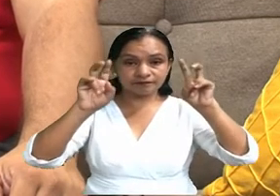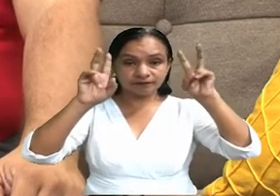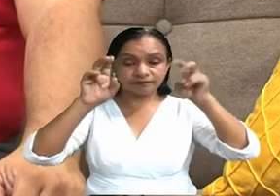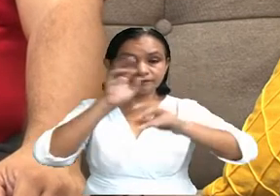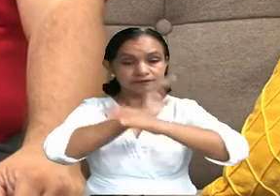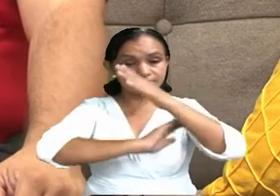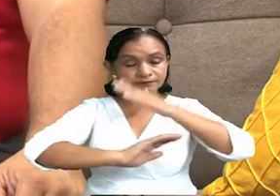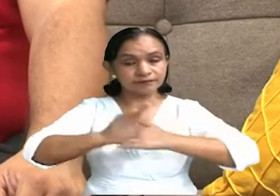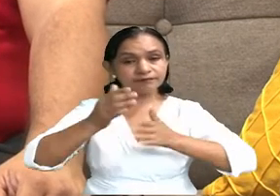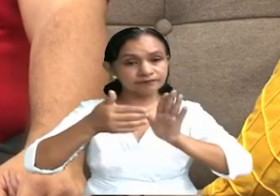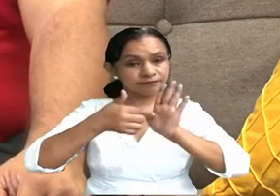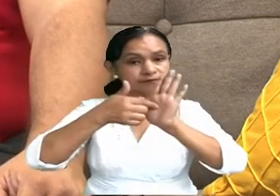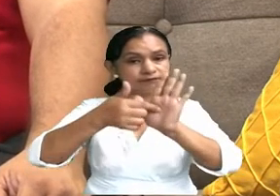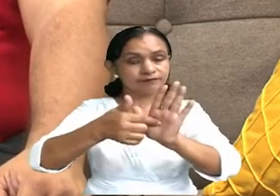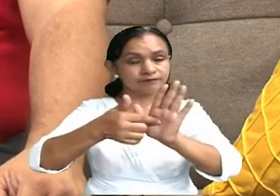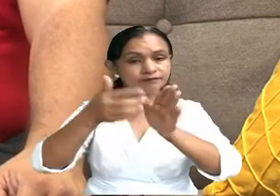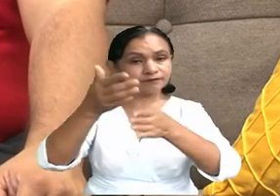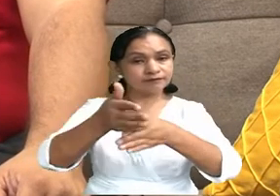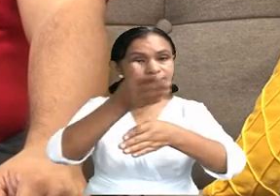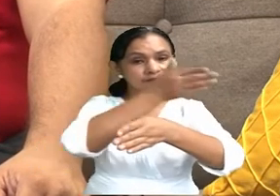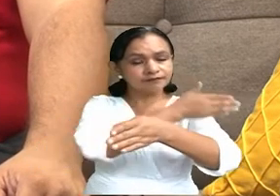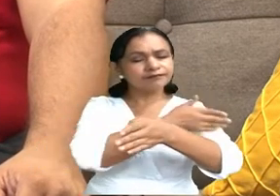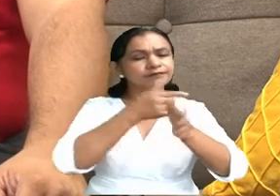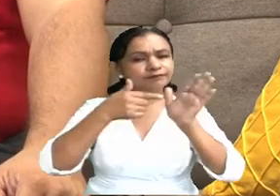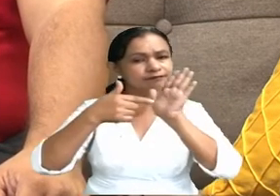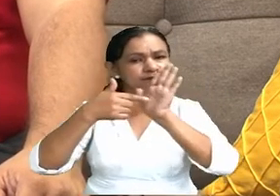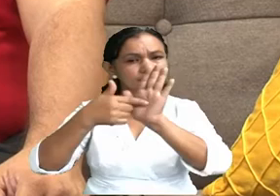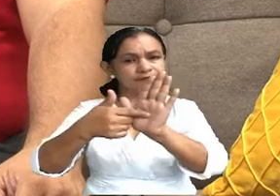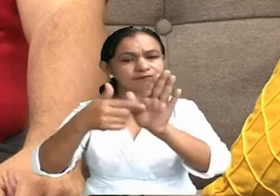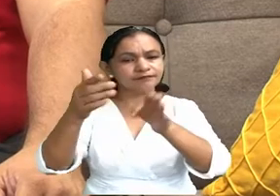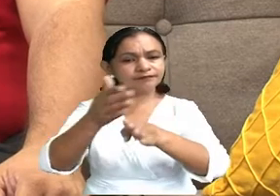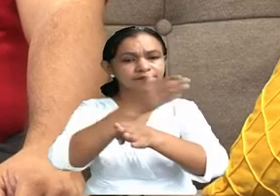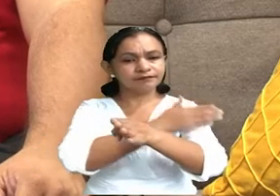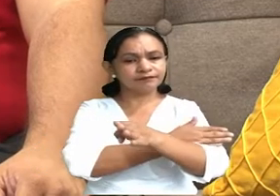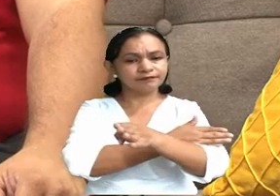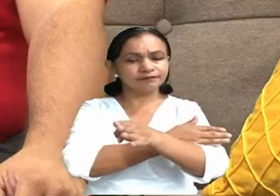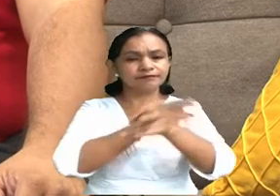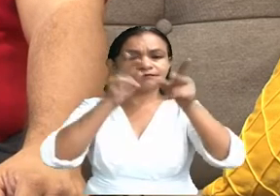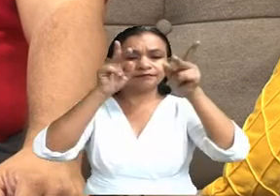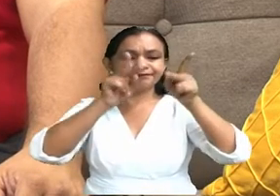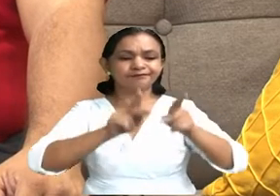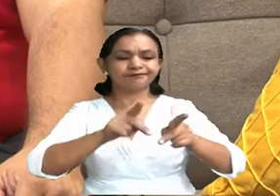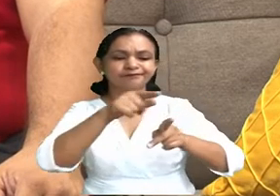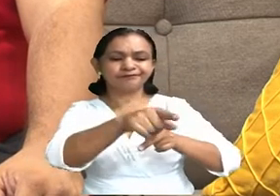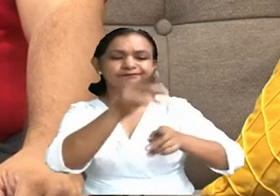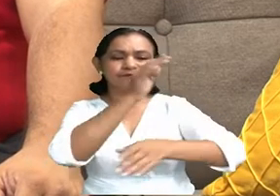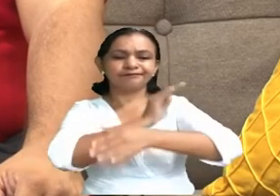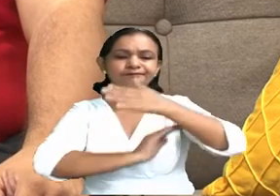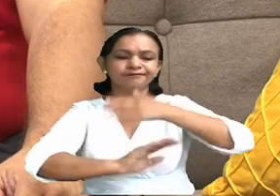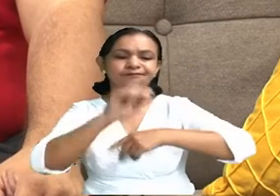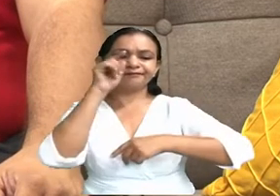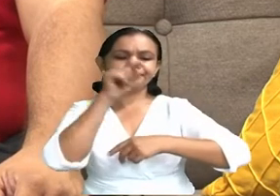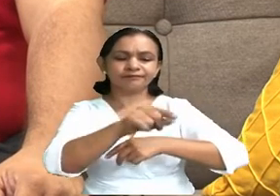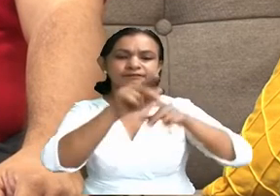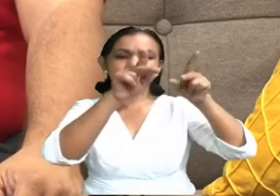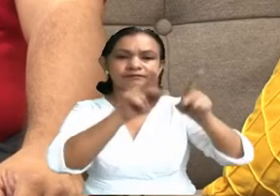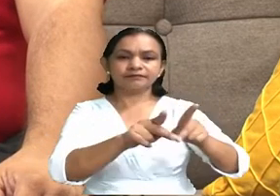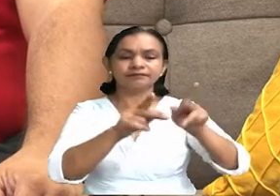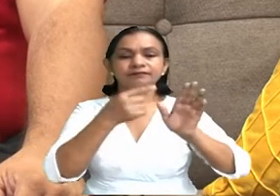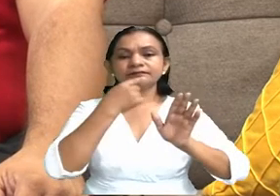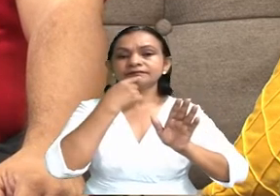presentando. Antes, por ejemplo, la discapacidad la centraban en la persona. Y decían, por